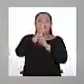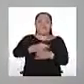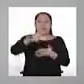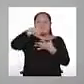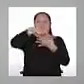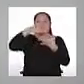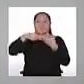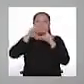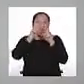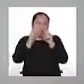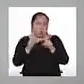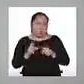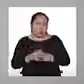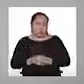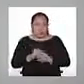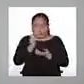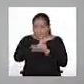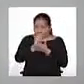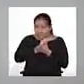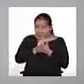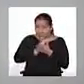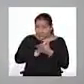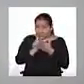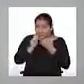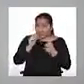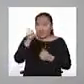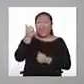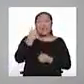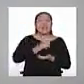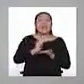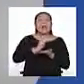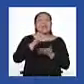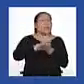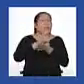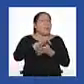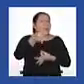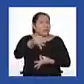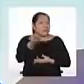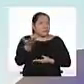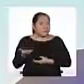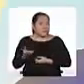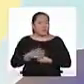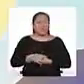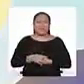las siguientes preguntas. Apúntenlas bien, lápiz y papel a la mano.